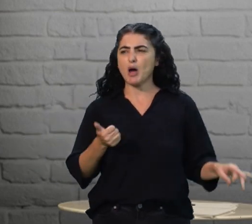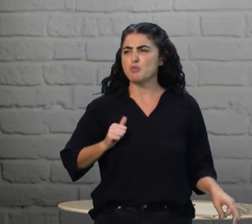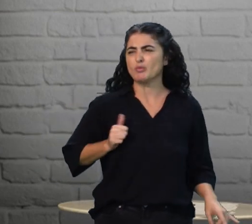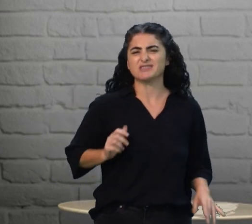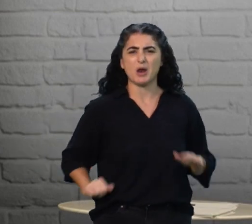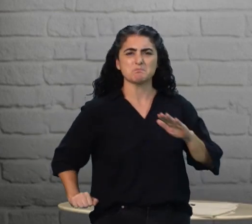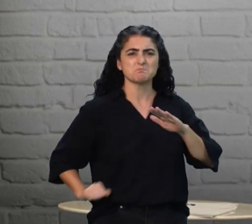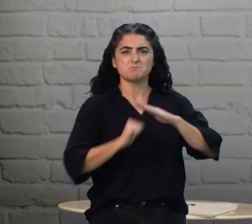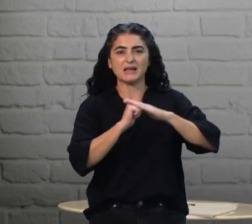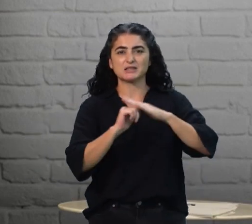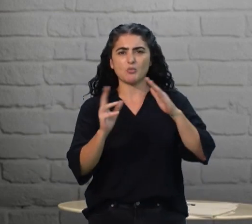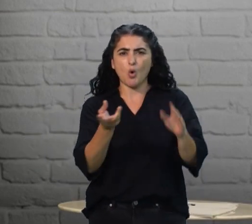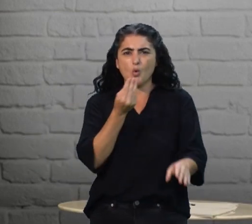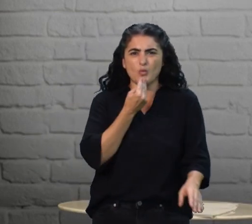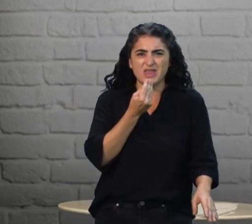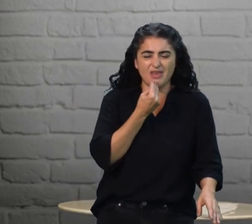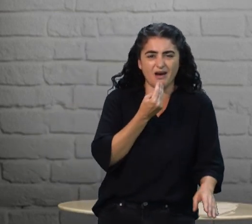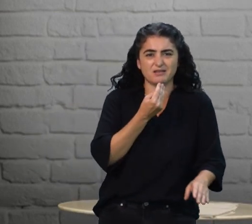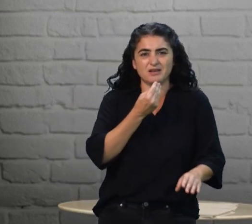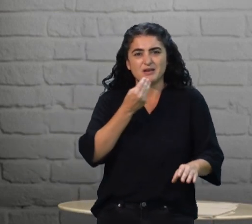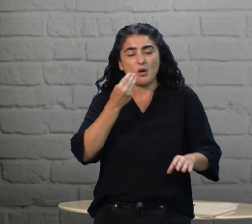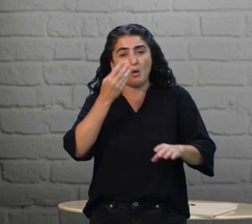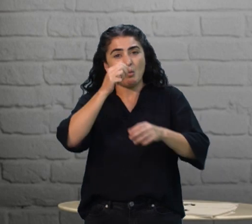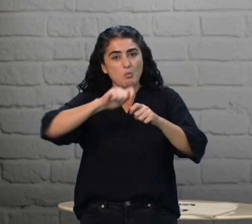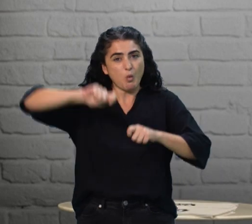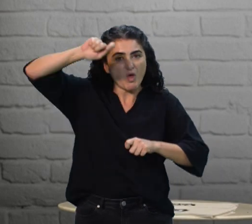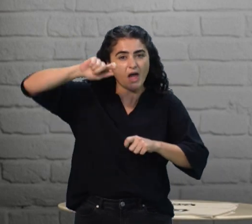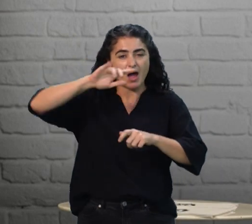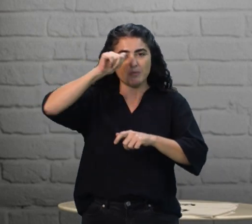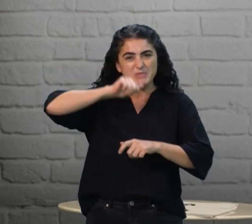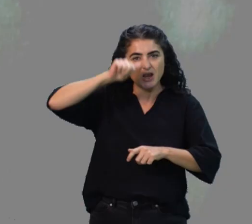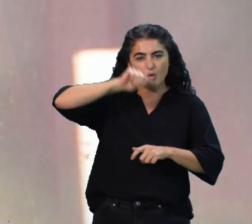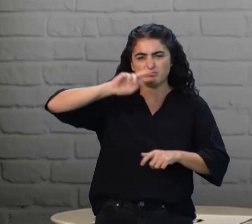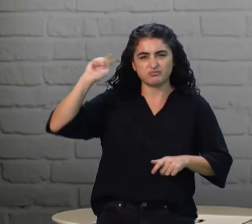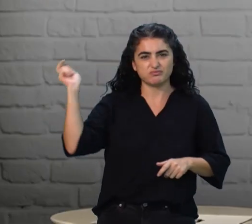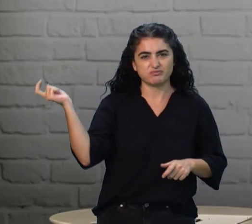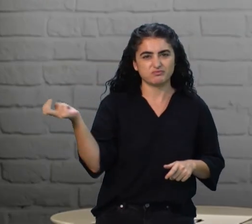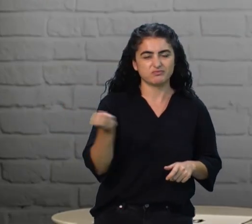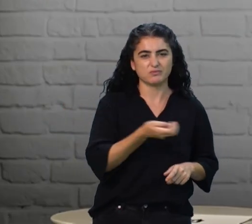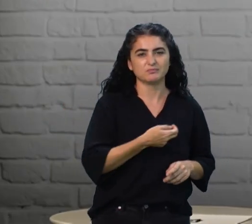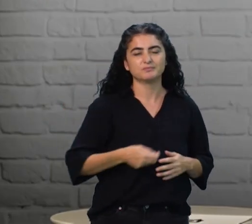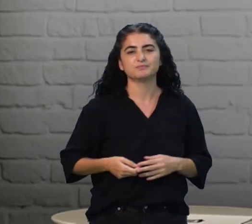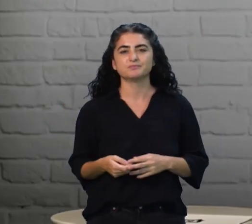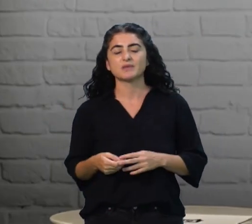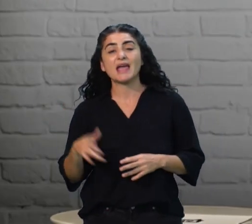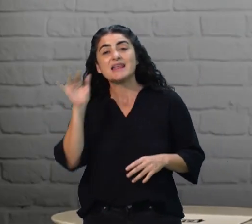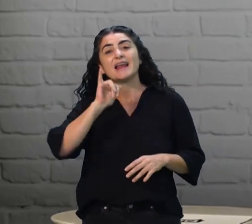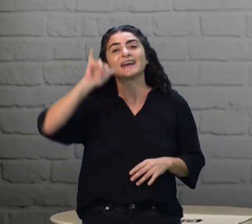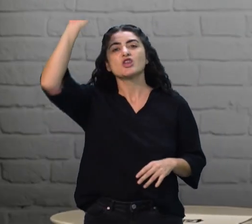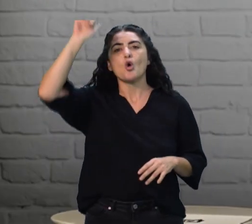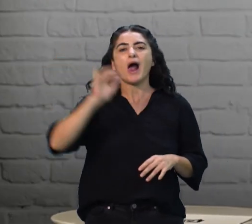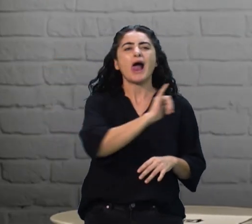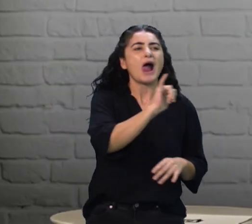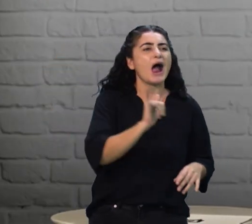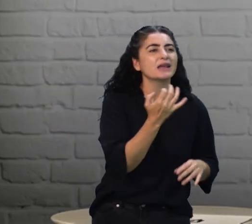va de la gastronomía las Bodegas el vino son muchas cosas Qué tiene La Rioja que no tengan